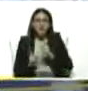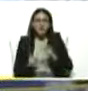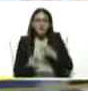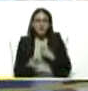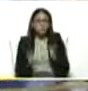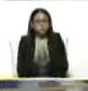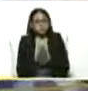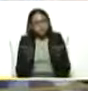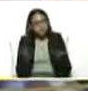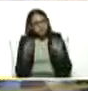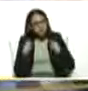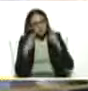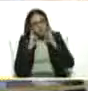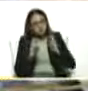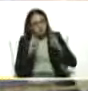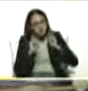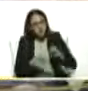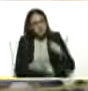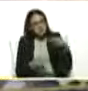y reviso.